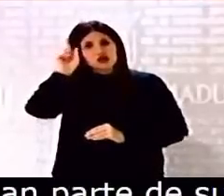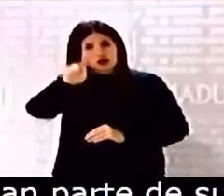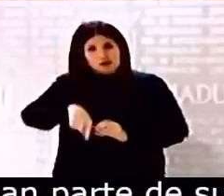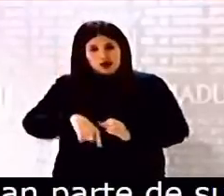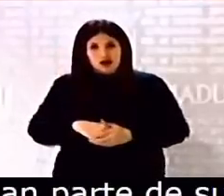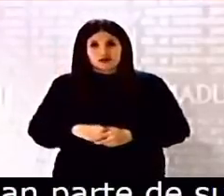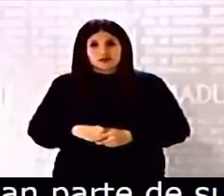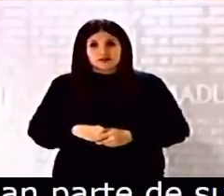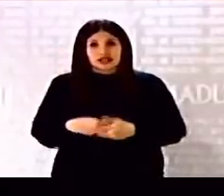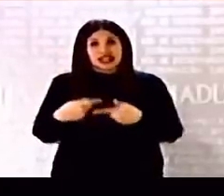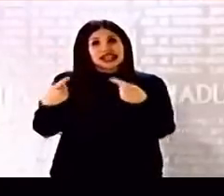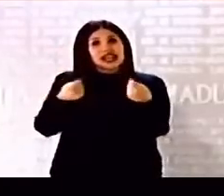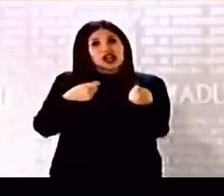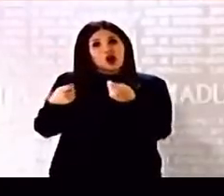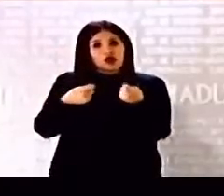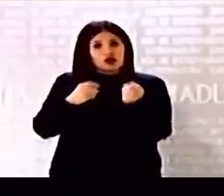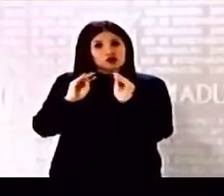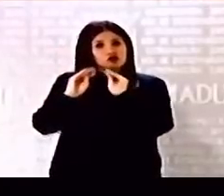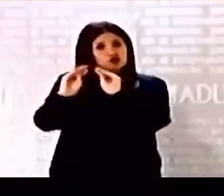en sus negocios,